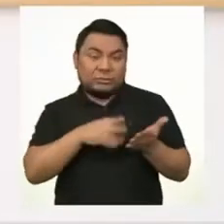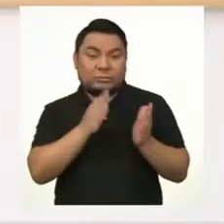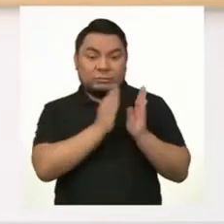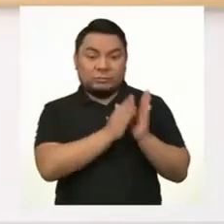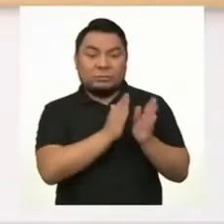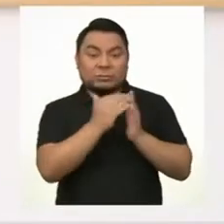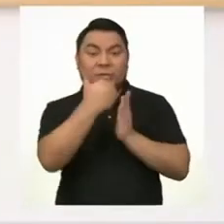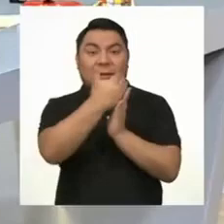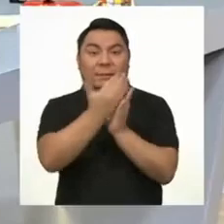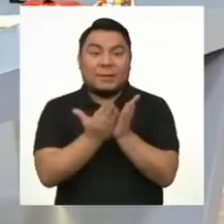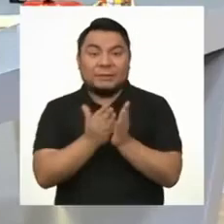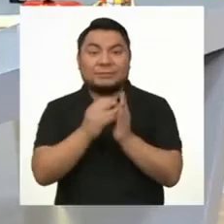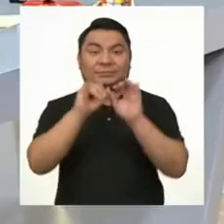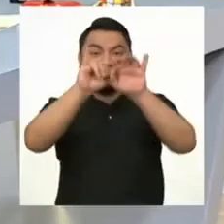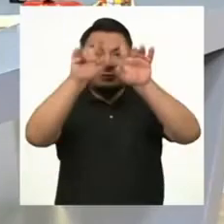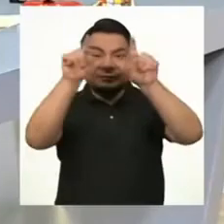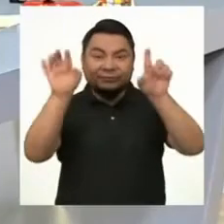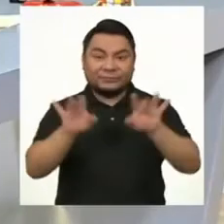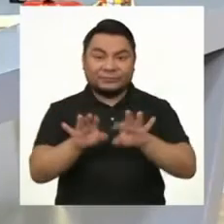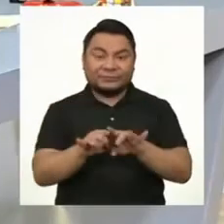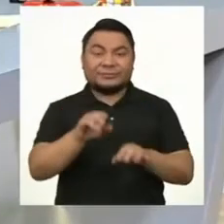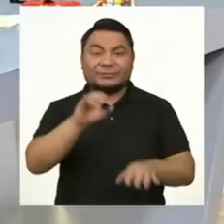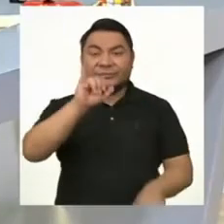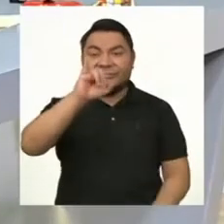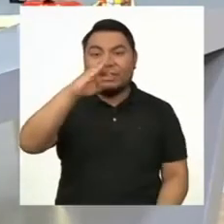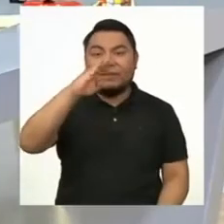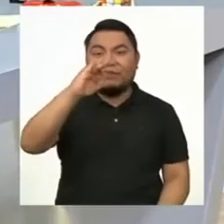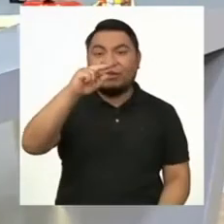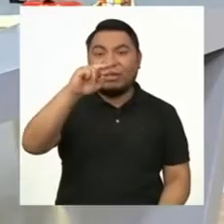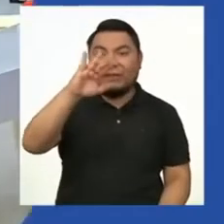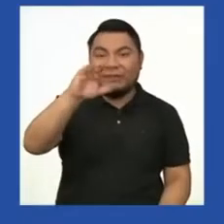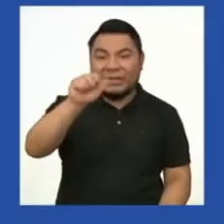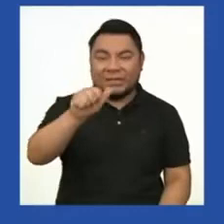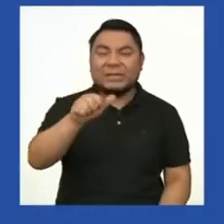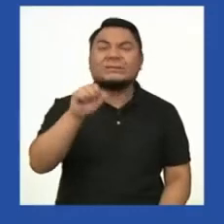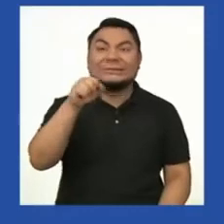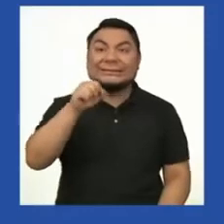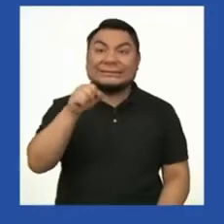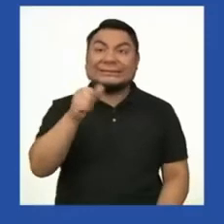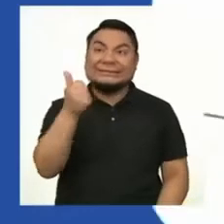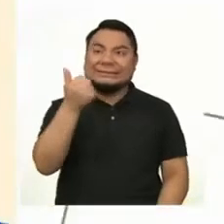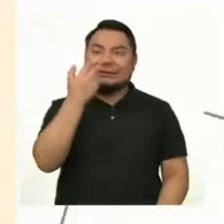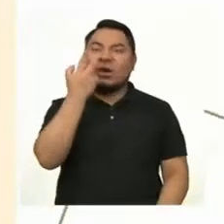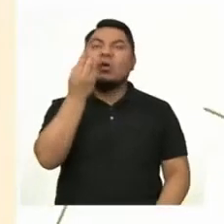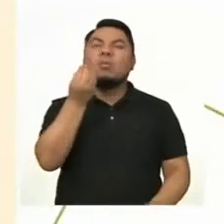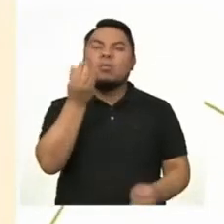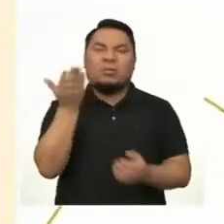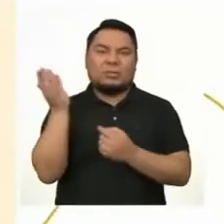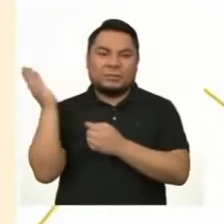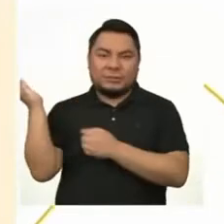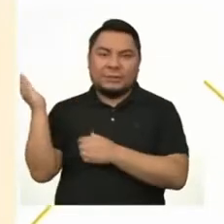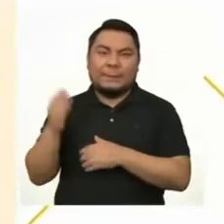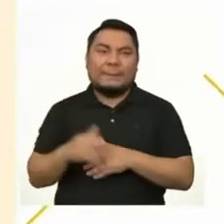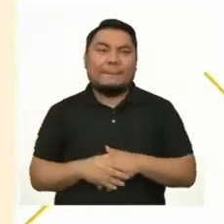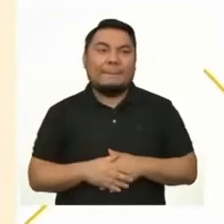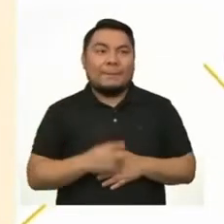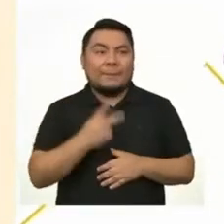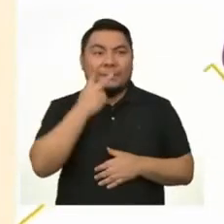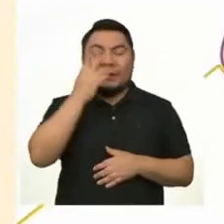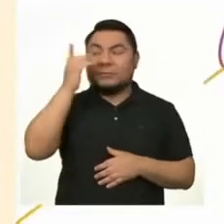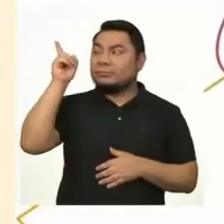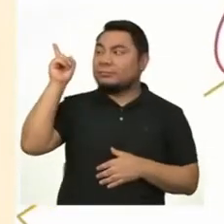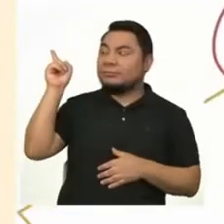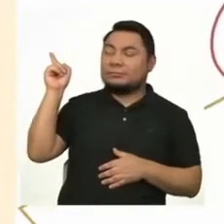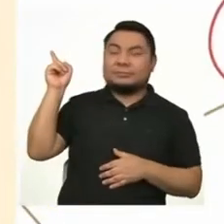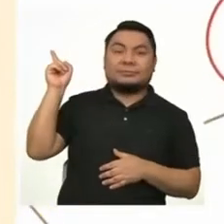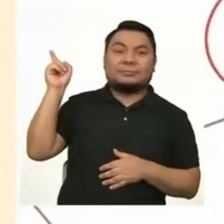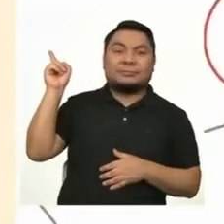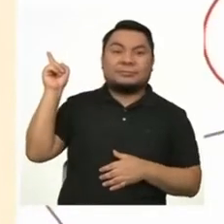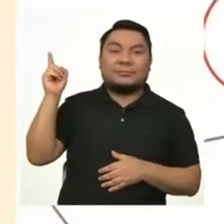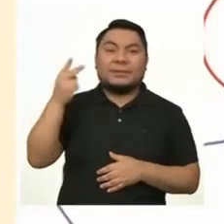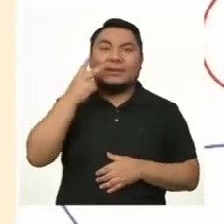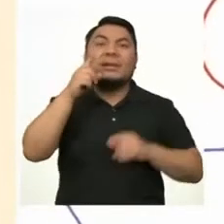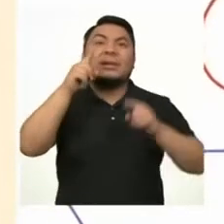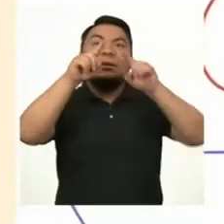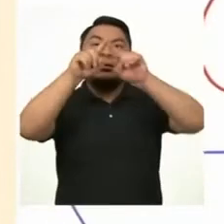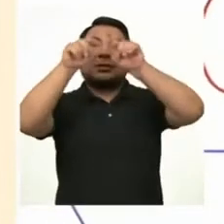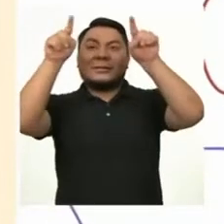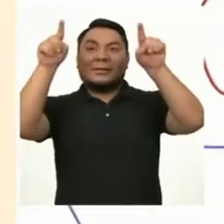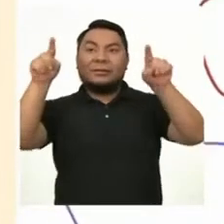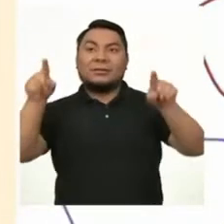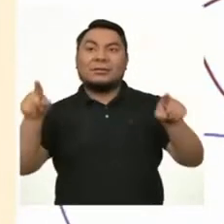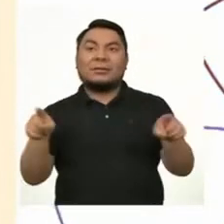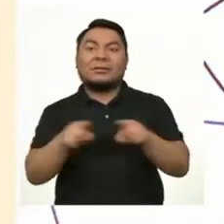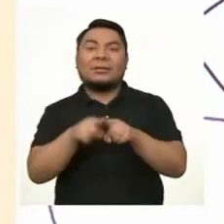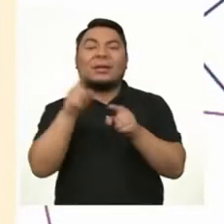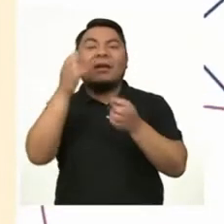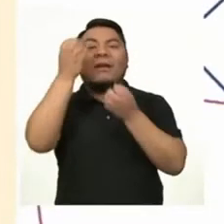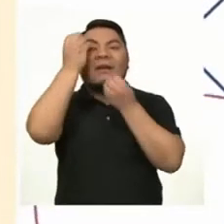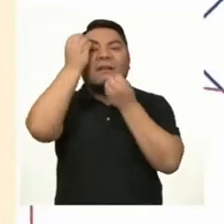de la infografía. Sí, eso sería genial, profesora. Lo que vemos en pantalla es una infografía y están señalados algunos